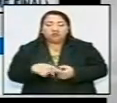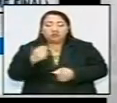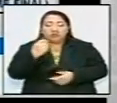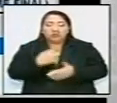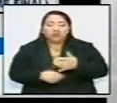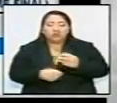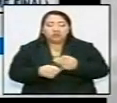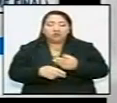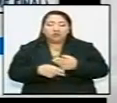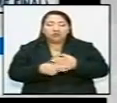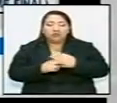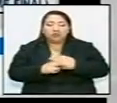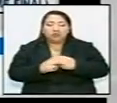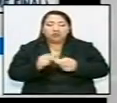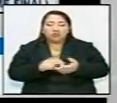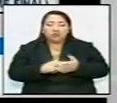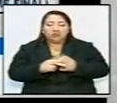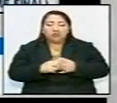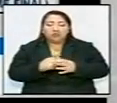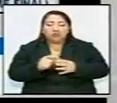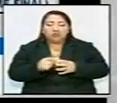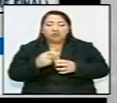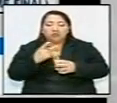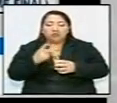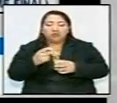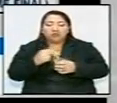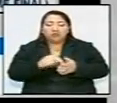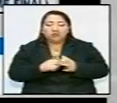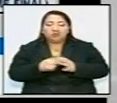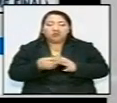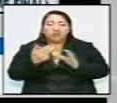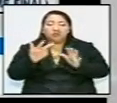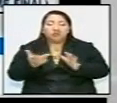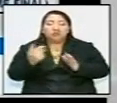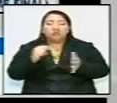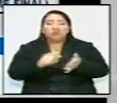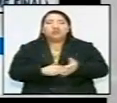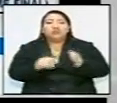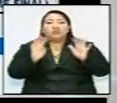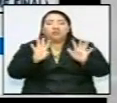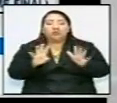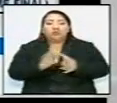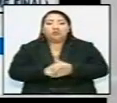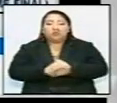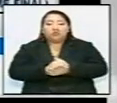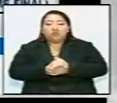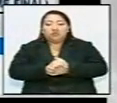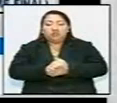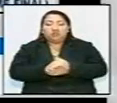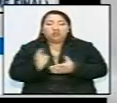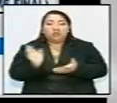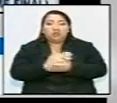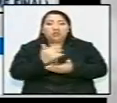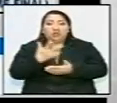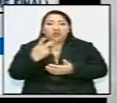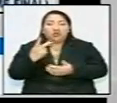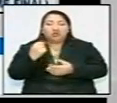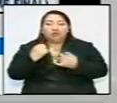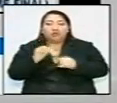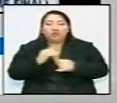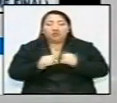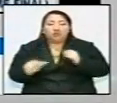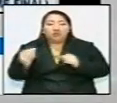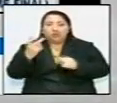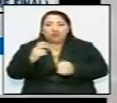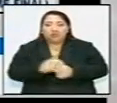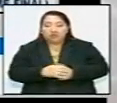del préstamo. Esto se encuentra consignado en el numeral 8.9, página 32 del informe número